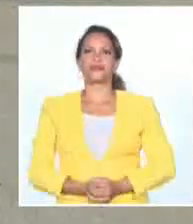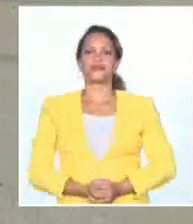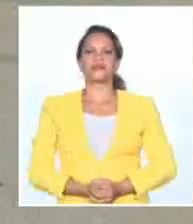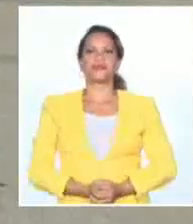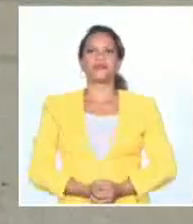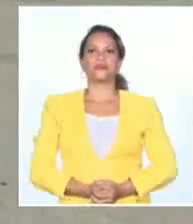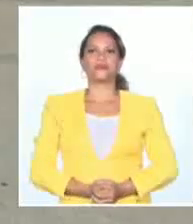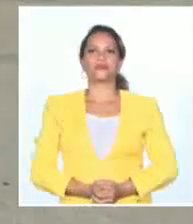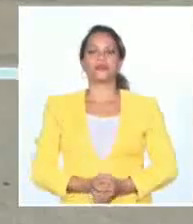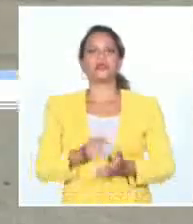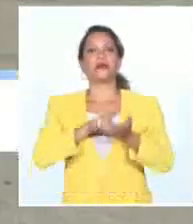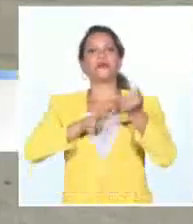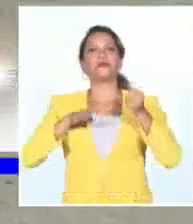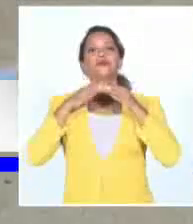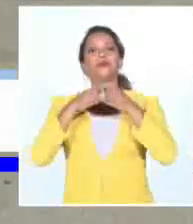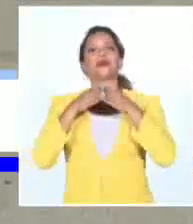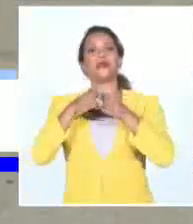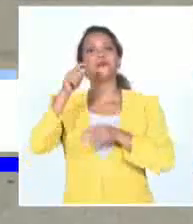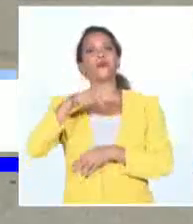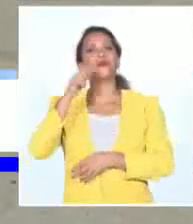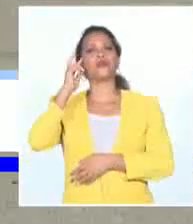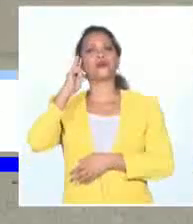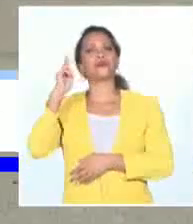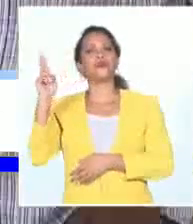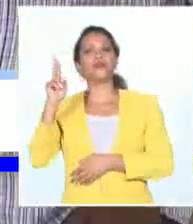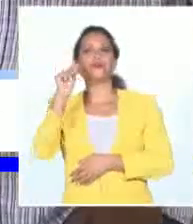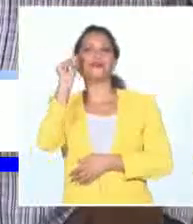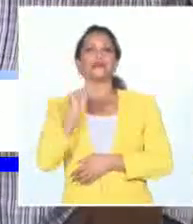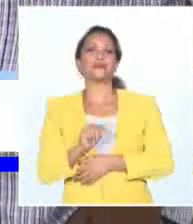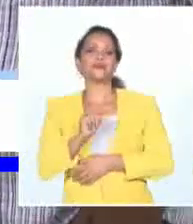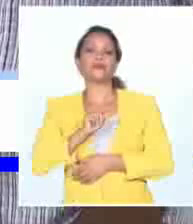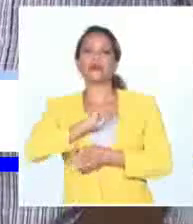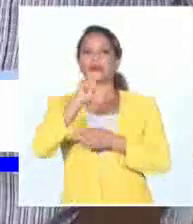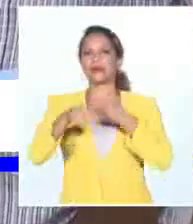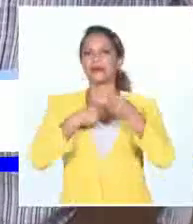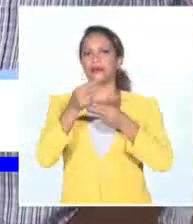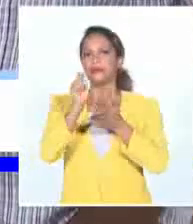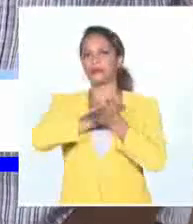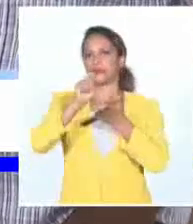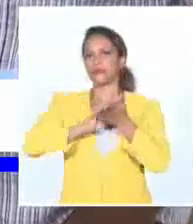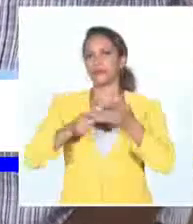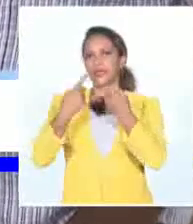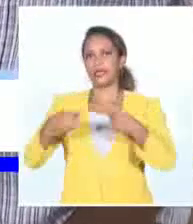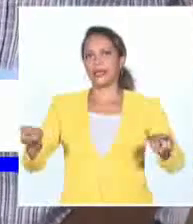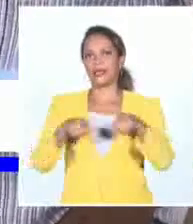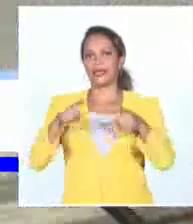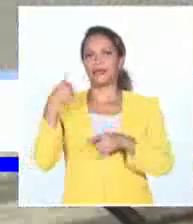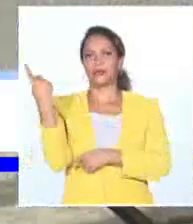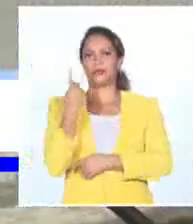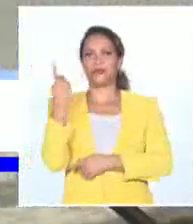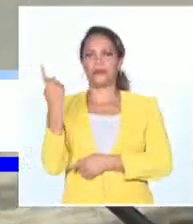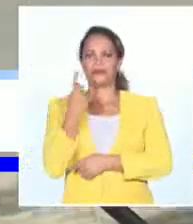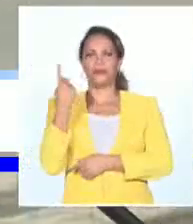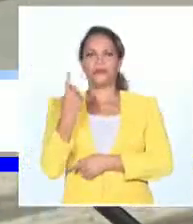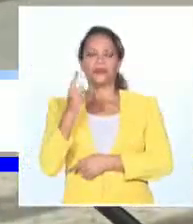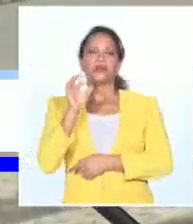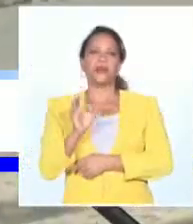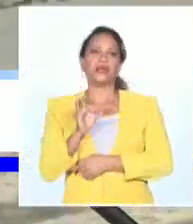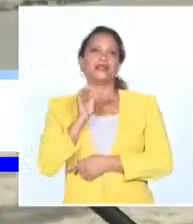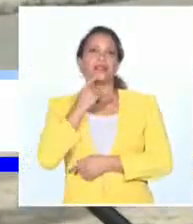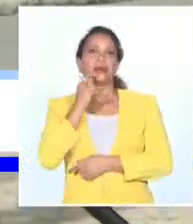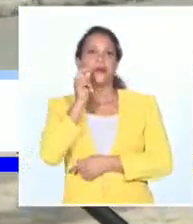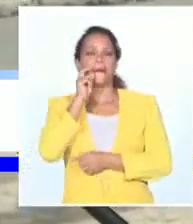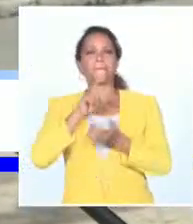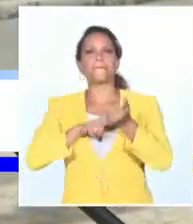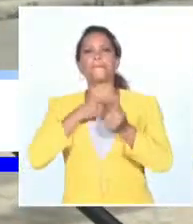En la provincia de Granma se recuerda al excelso patriota bayamés Pedro Felipe Figueredo Cisneros, conocido por el cariñoso mote de